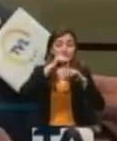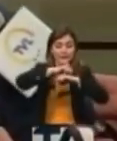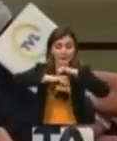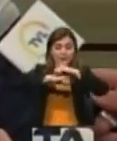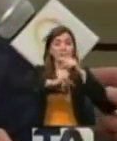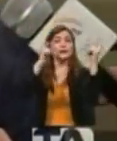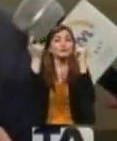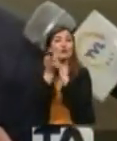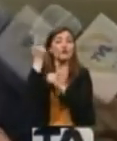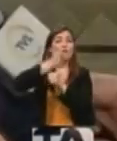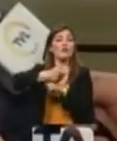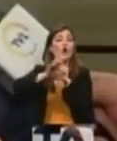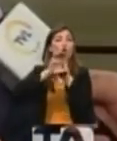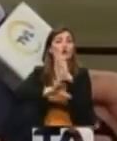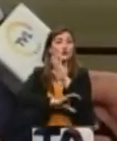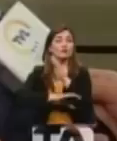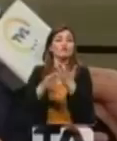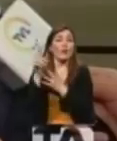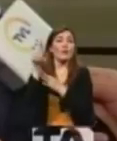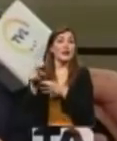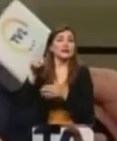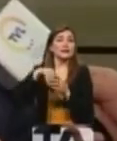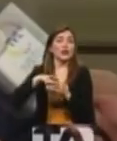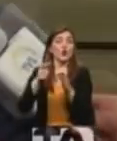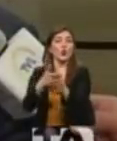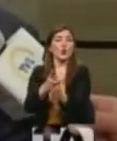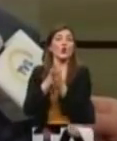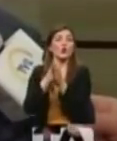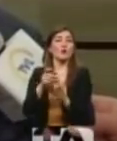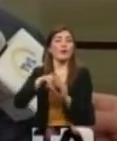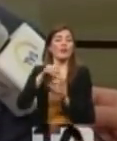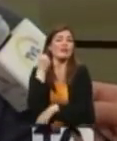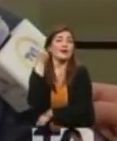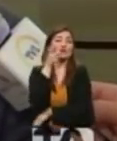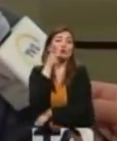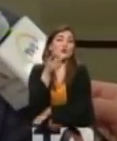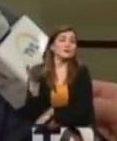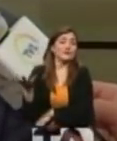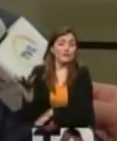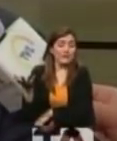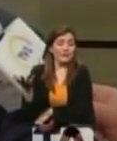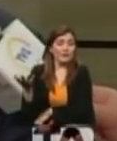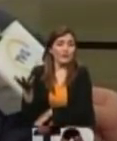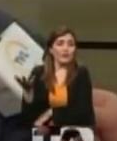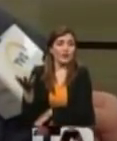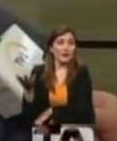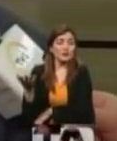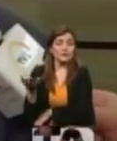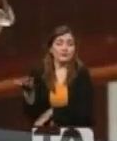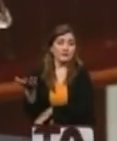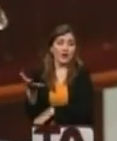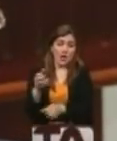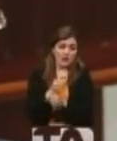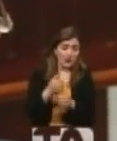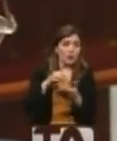reestructuración por mandato constitucional es una necesidad que urge. En derecho público ustedes saben que las cosas se deshacen como se